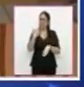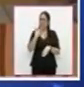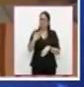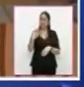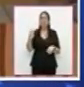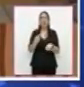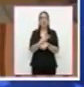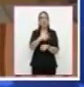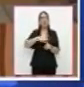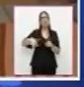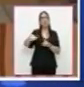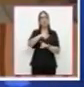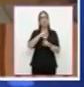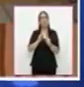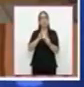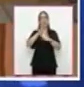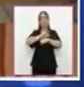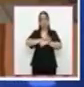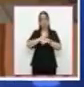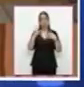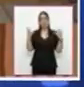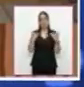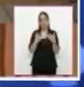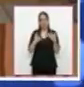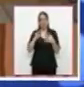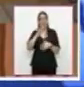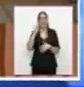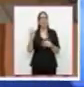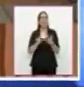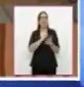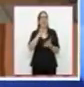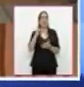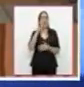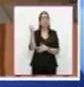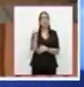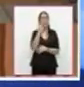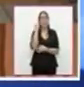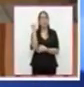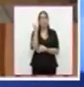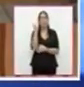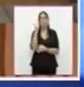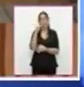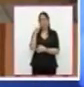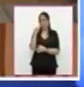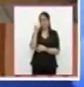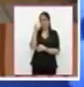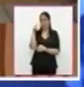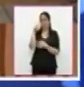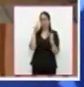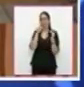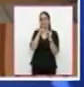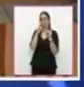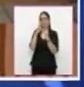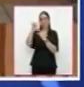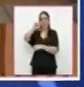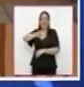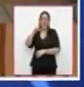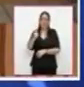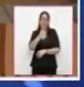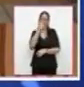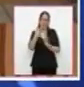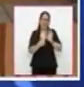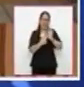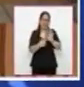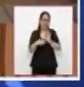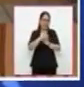por las reglas que quizá a lo mejor son nuevas. Y creo que en este va a ser muy importante pues las reglas sanitarias que tenemos que seguir para